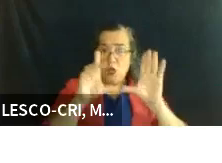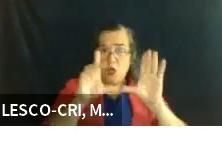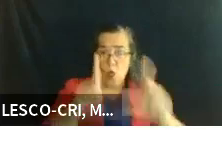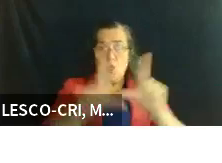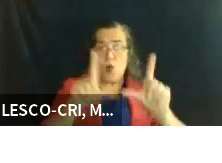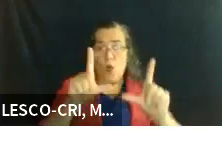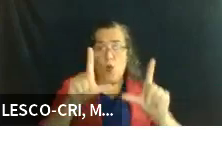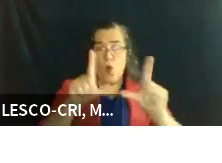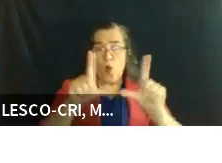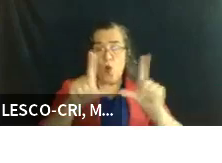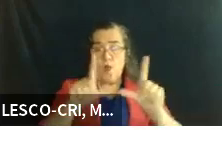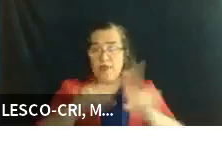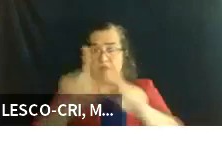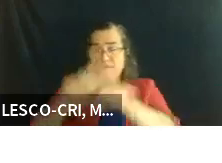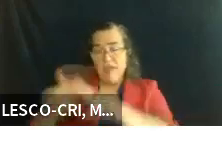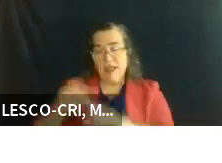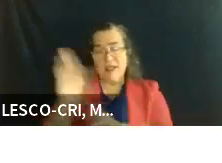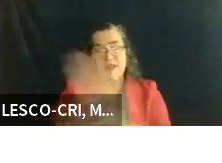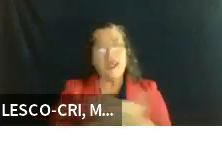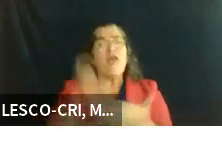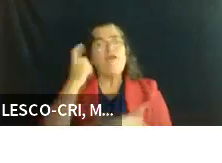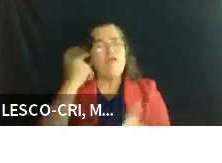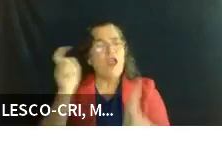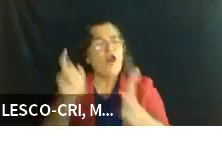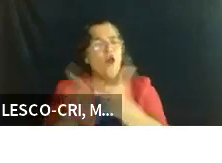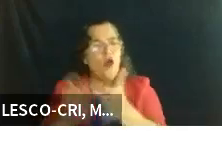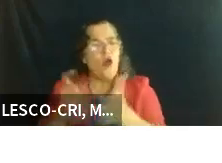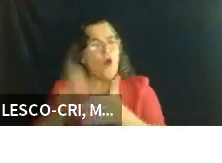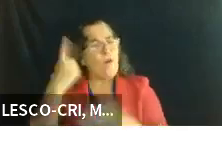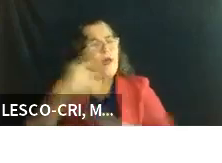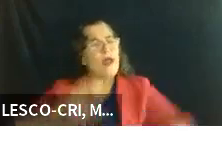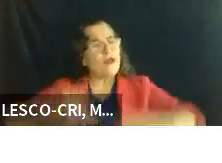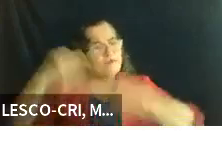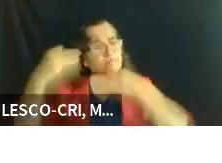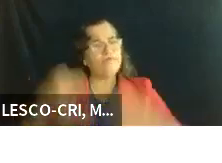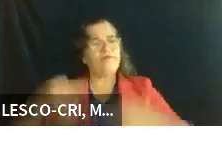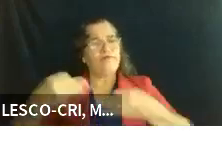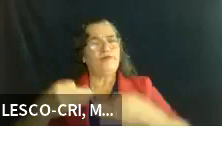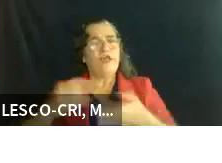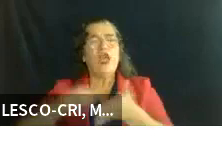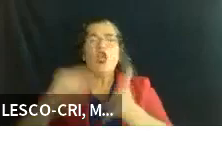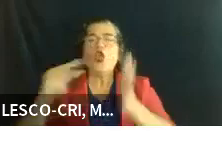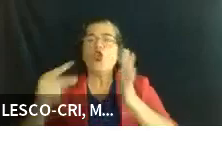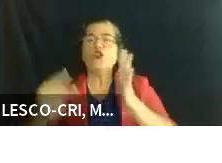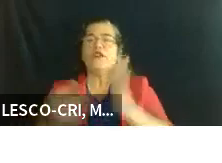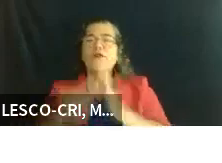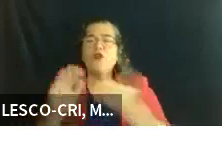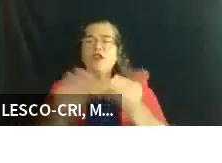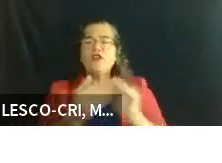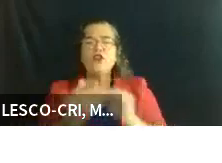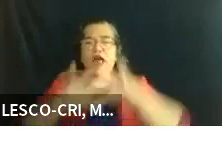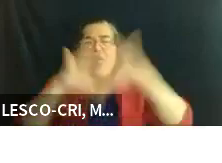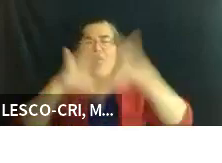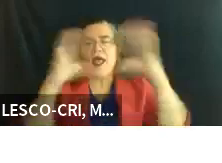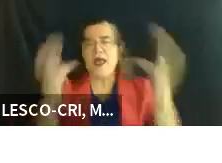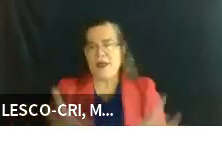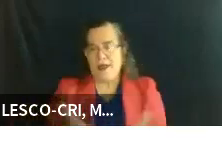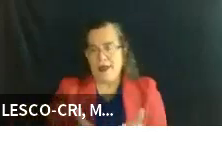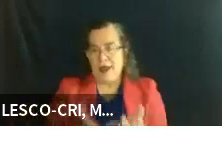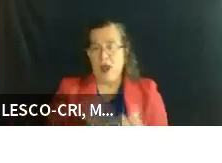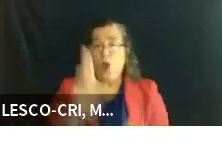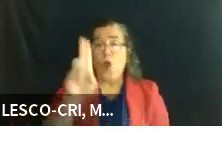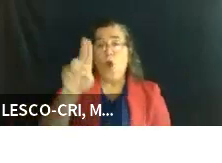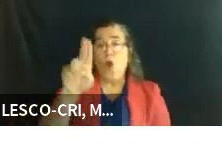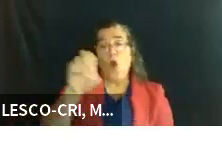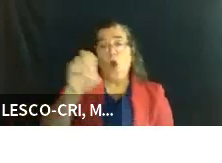del mundo tengan reconocimiento para garantizar este concepto de ciudadanía global. Y la UNESCO, a través